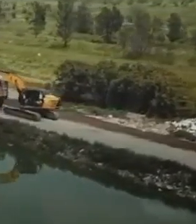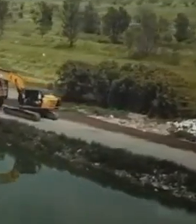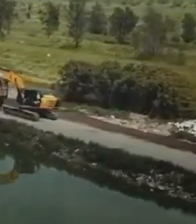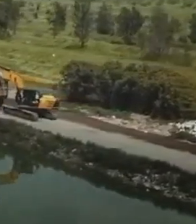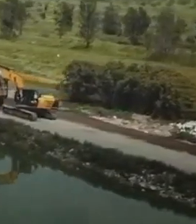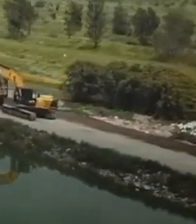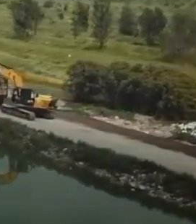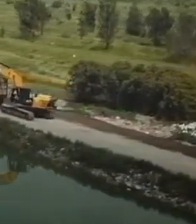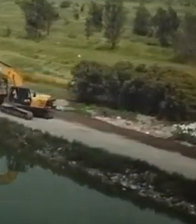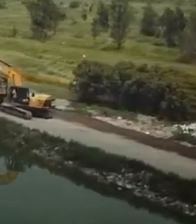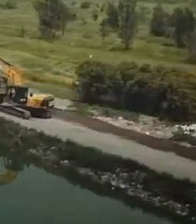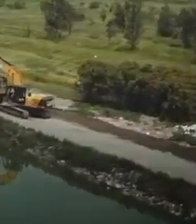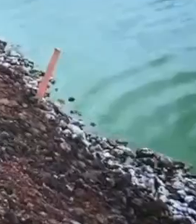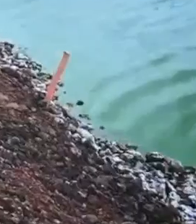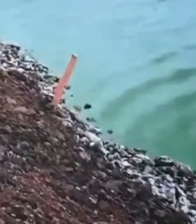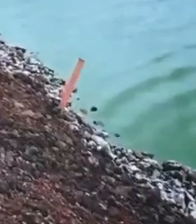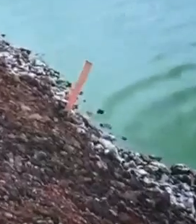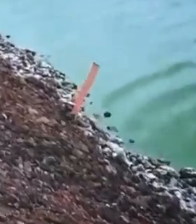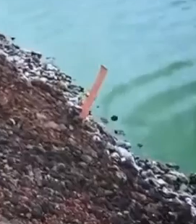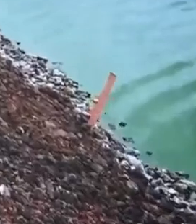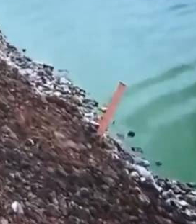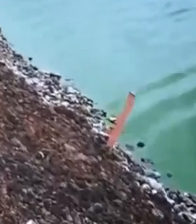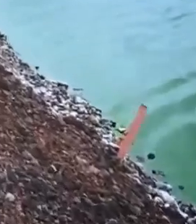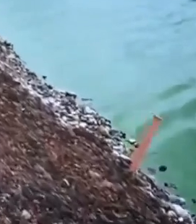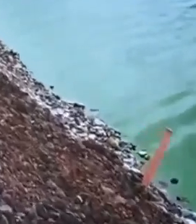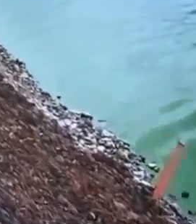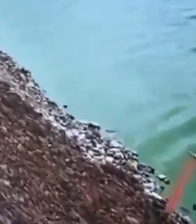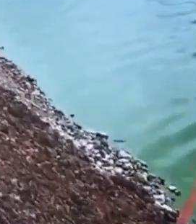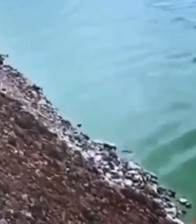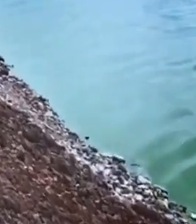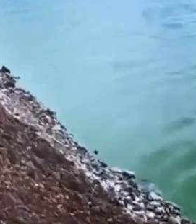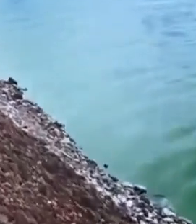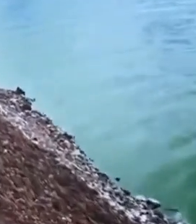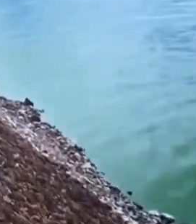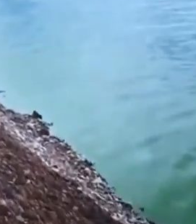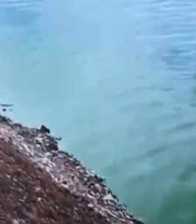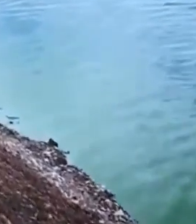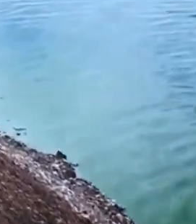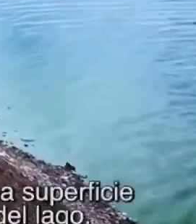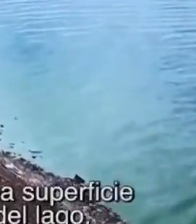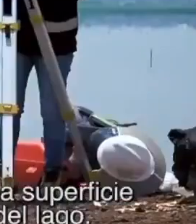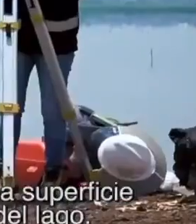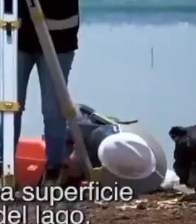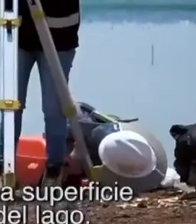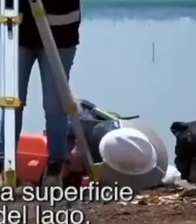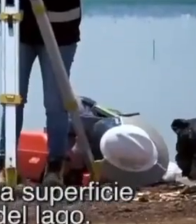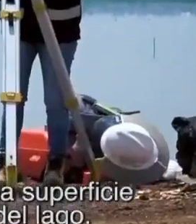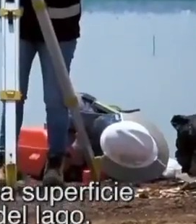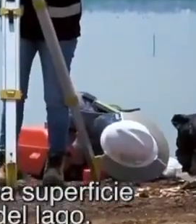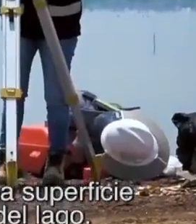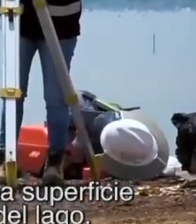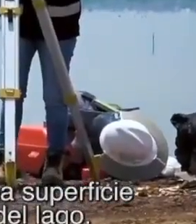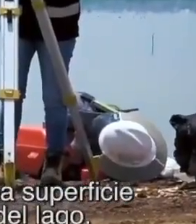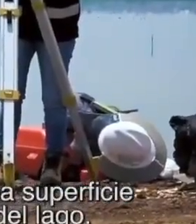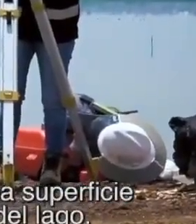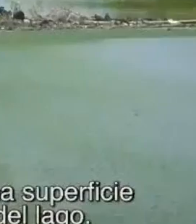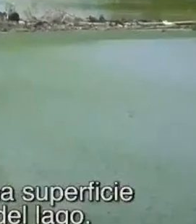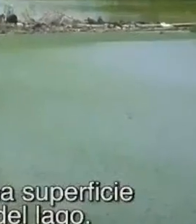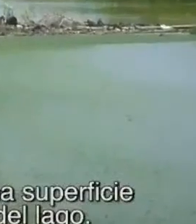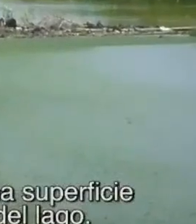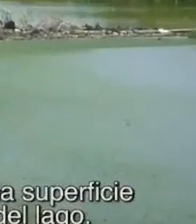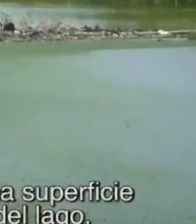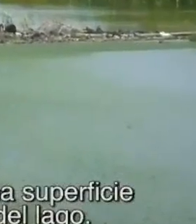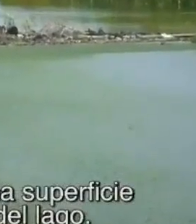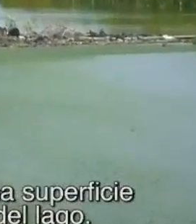de los canales en la zona noroeste. Culminaron los trabajos de desmonte y despalme en el área de trabajo y se lleva a cabo el levantamiento topográfico en